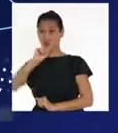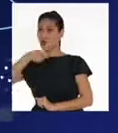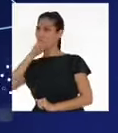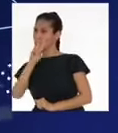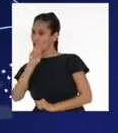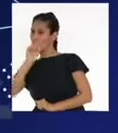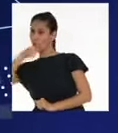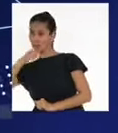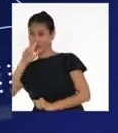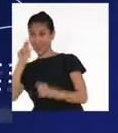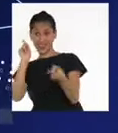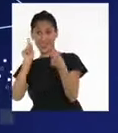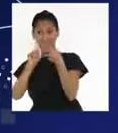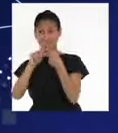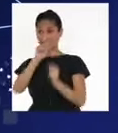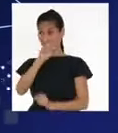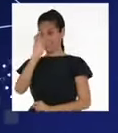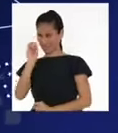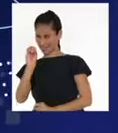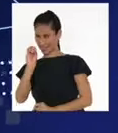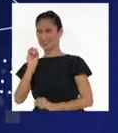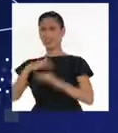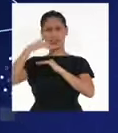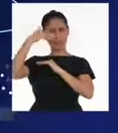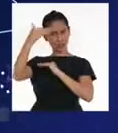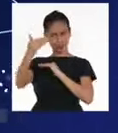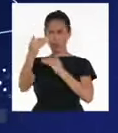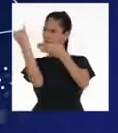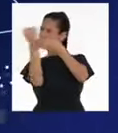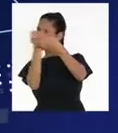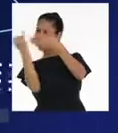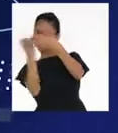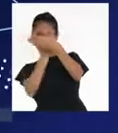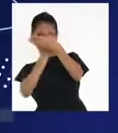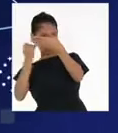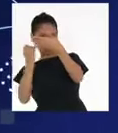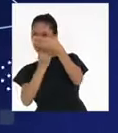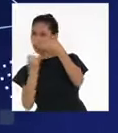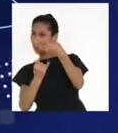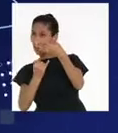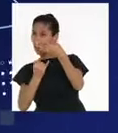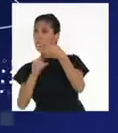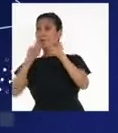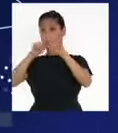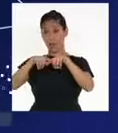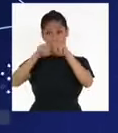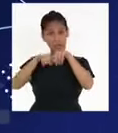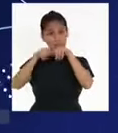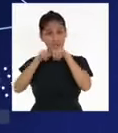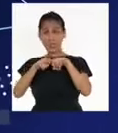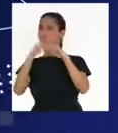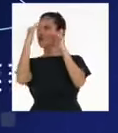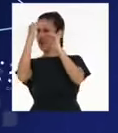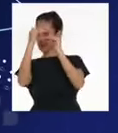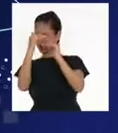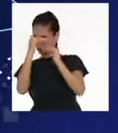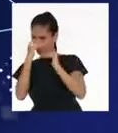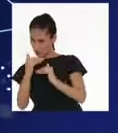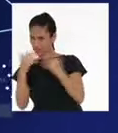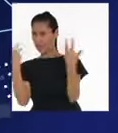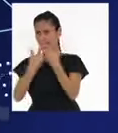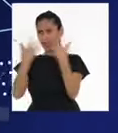Graficamos una barra en cada actividad de acuerdo con la frecuencia que le corresponde. Finalmente